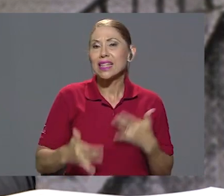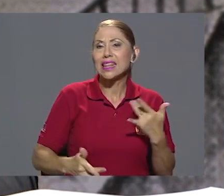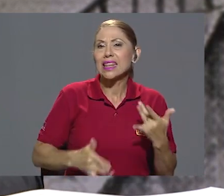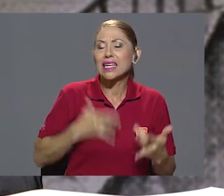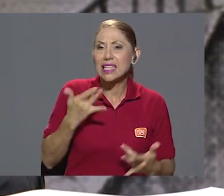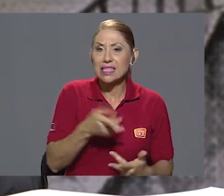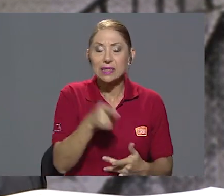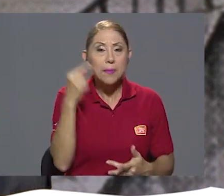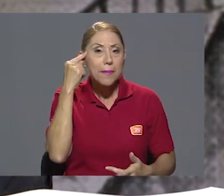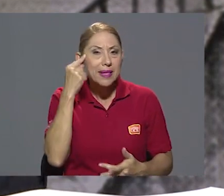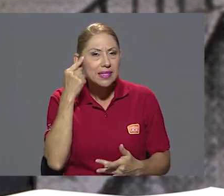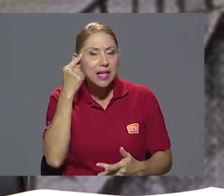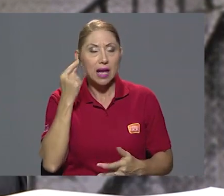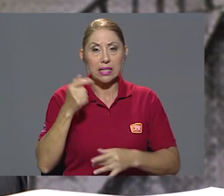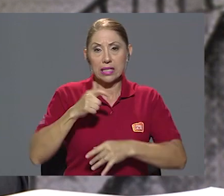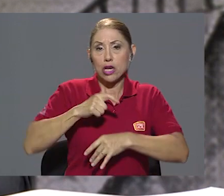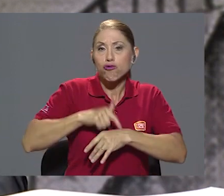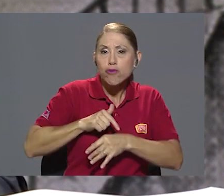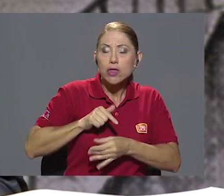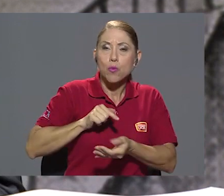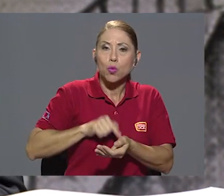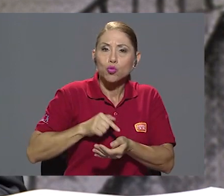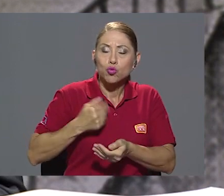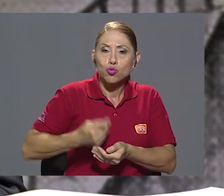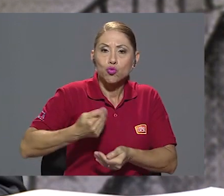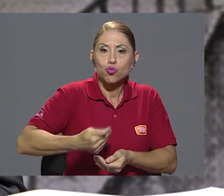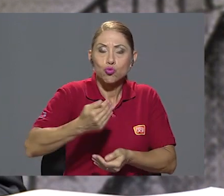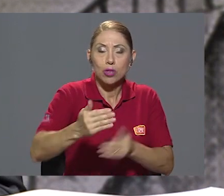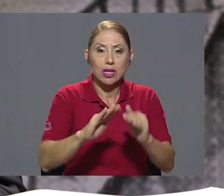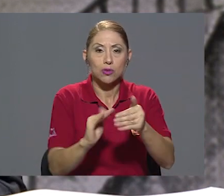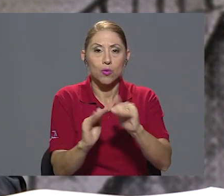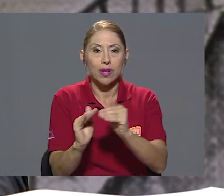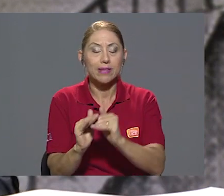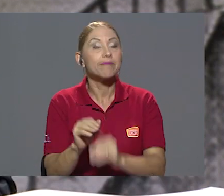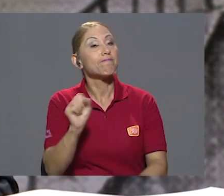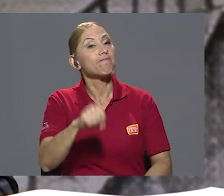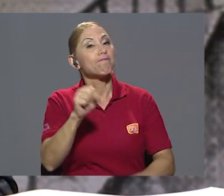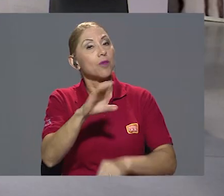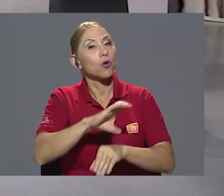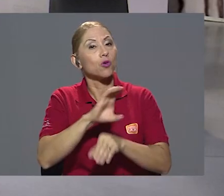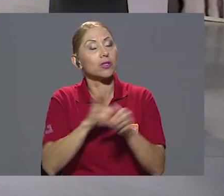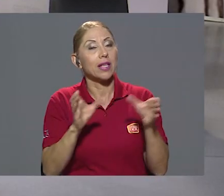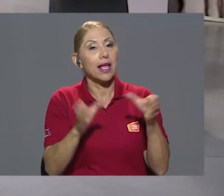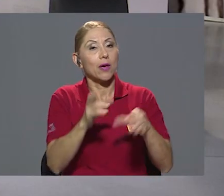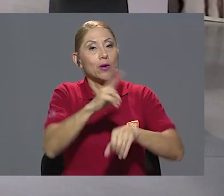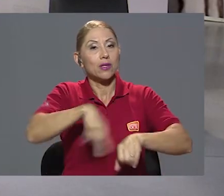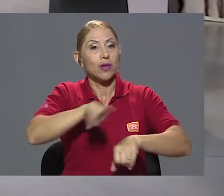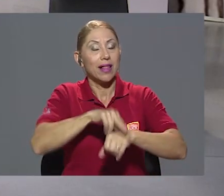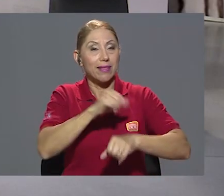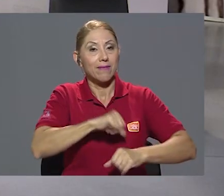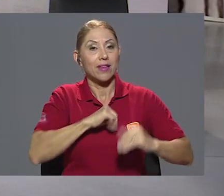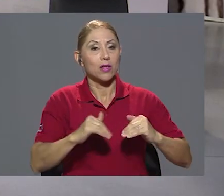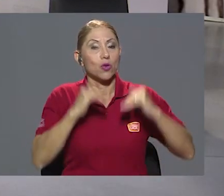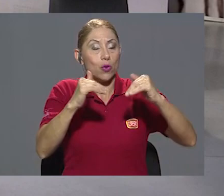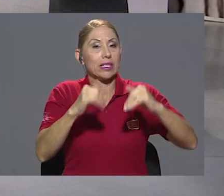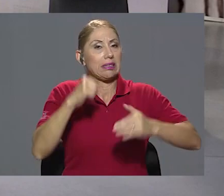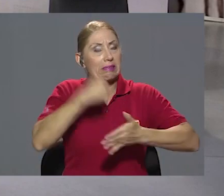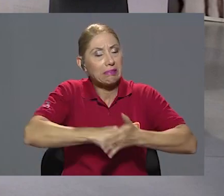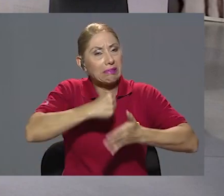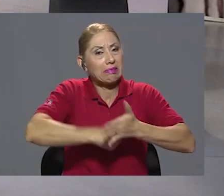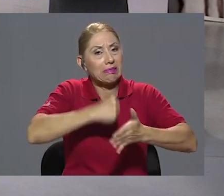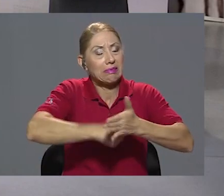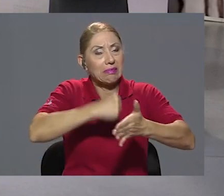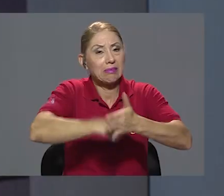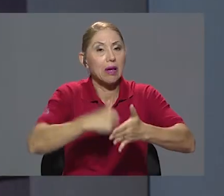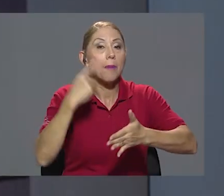los pensares, los ritmos de las comunidades. Sí, en eso el Consejo Nacional de Rectores ha trabajado muy duro en